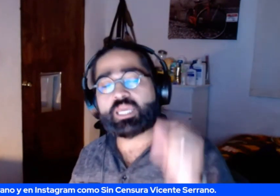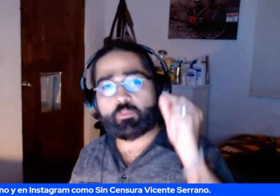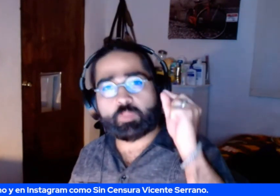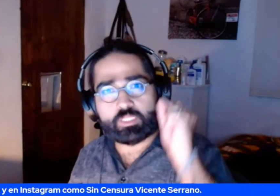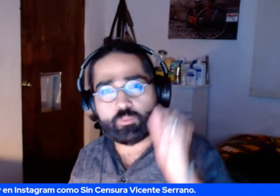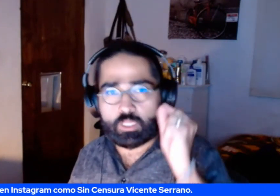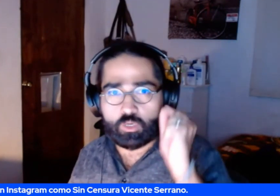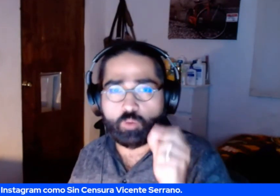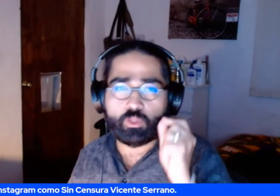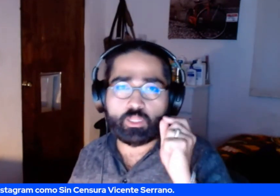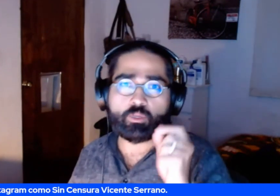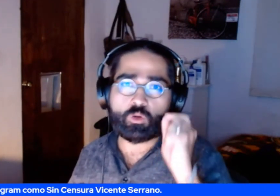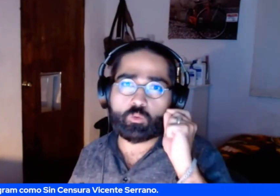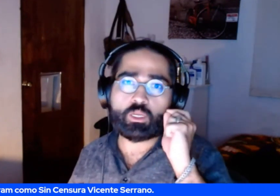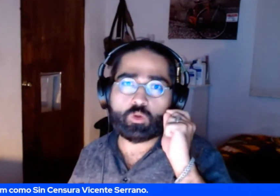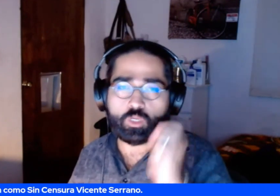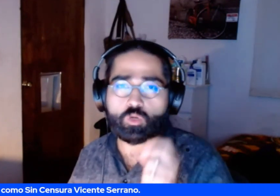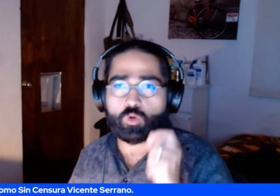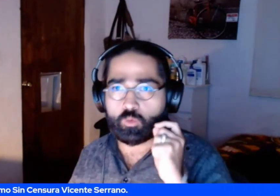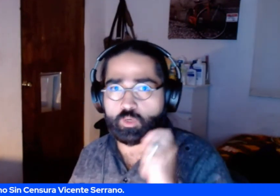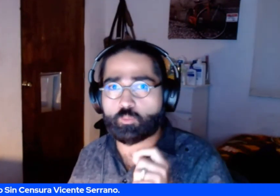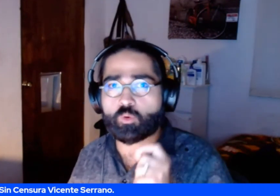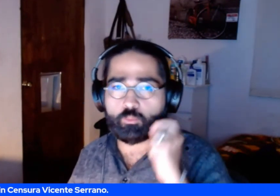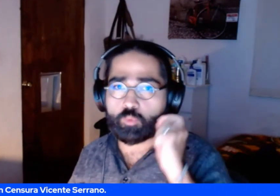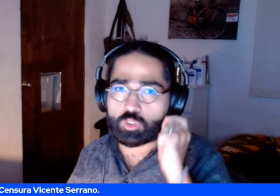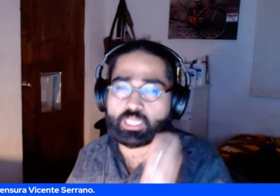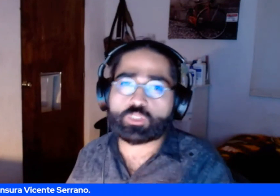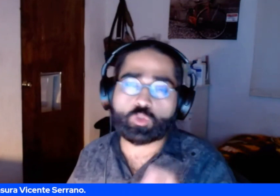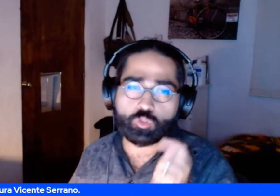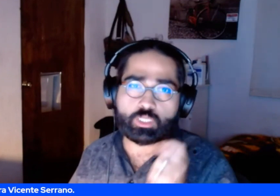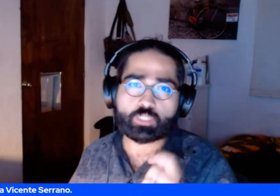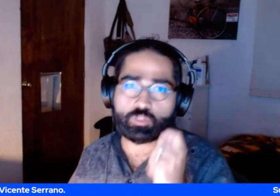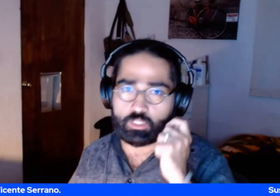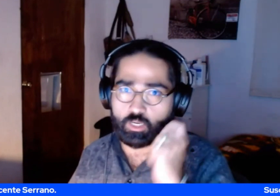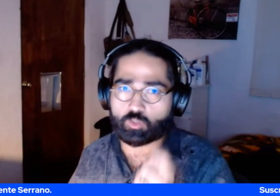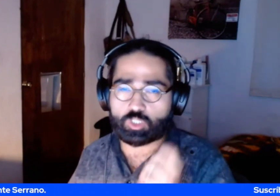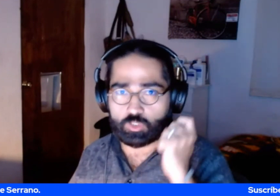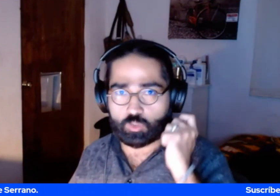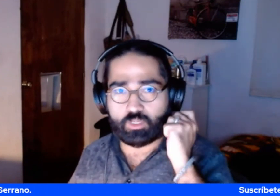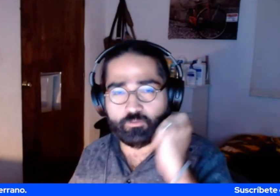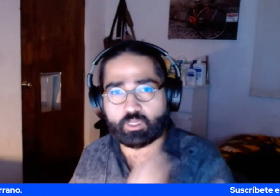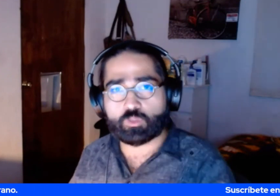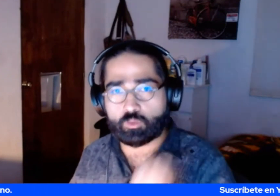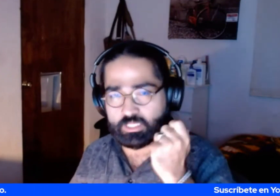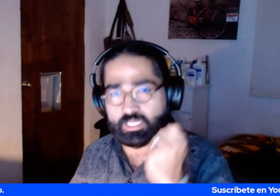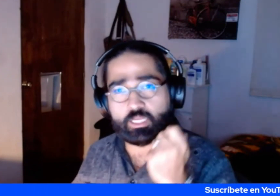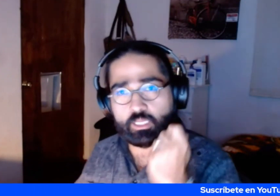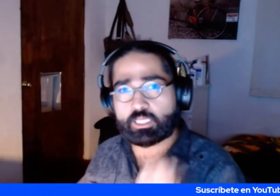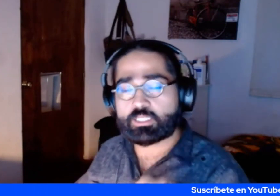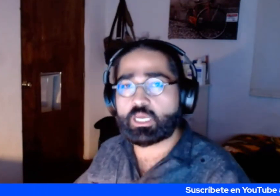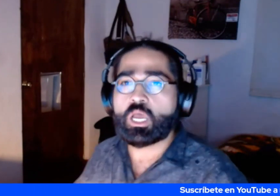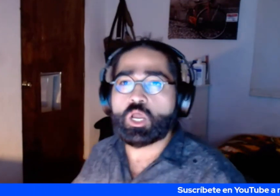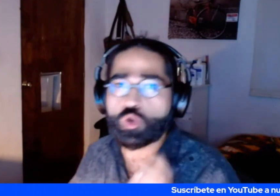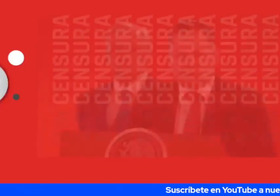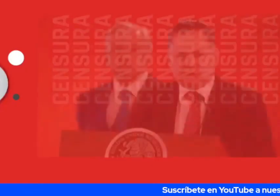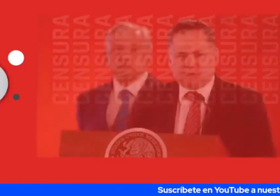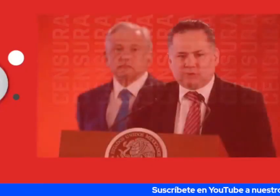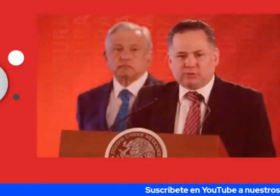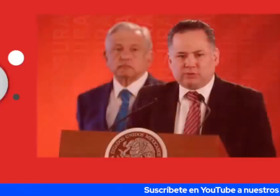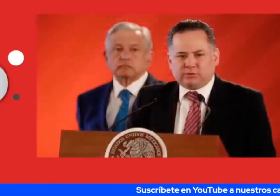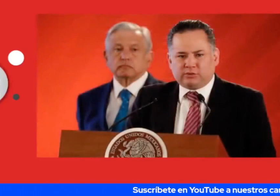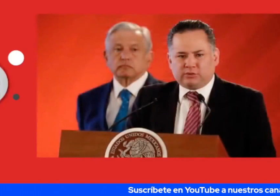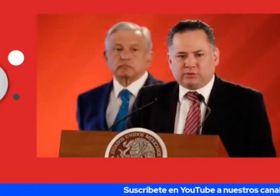el principio de que no puede haber gobierno rico con gobierno pobre y por tanto los actos de derroche que son un efecto de cierta riqueza no deben